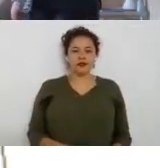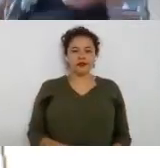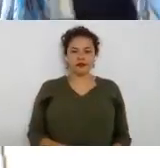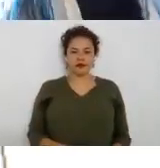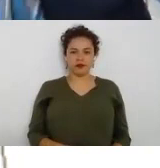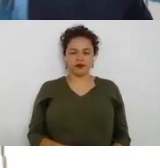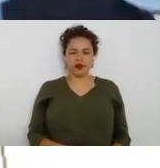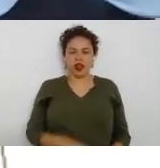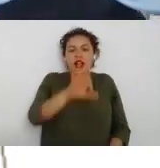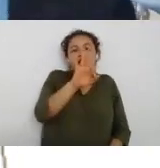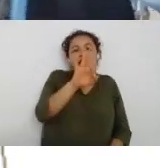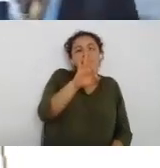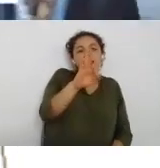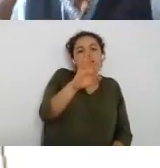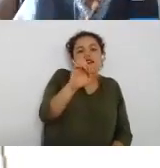Férulas o cabestrillos.